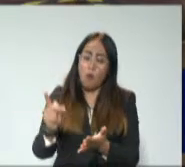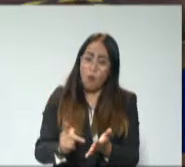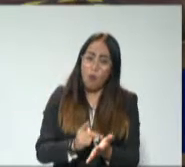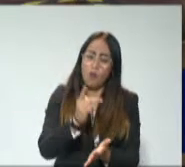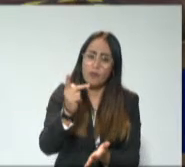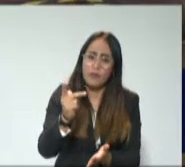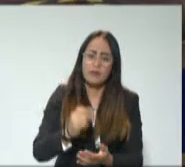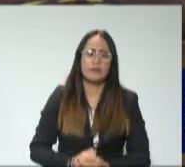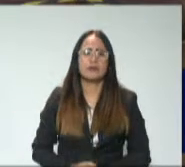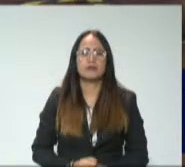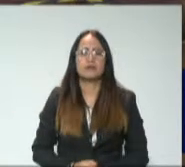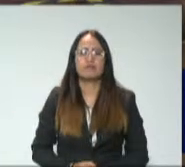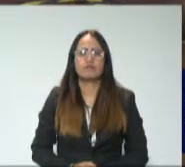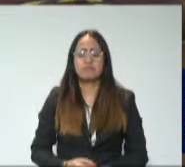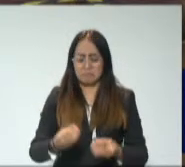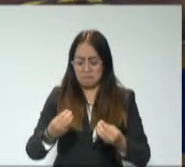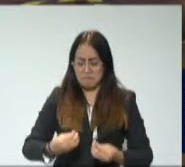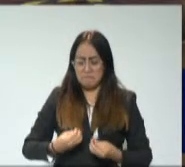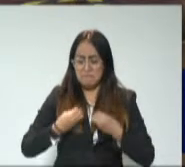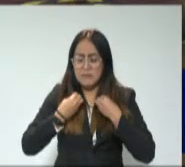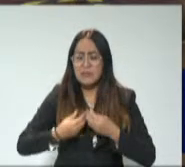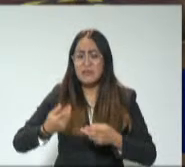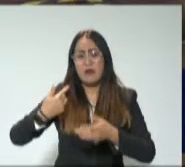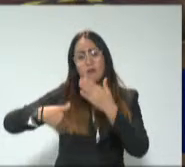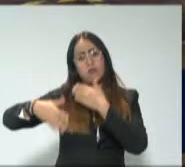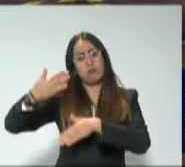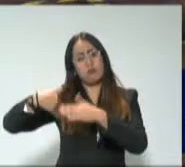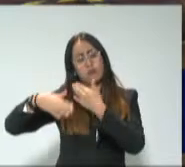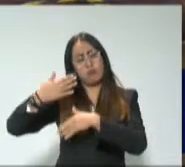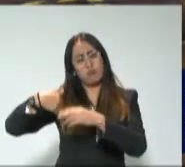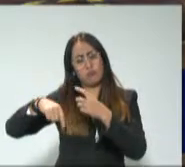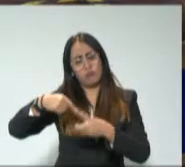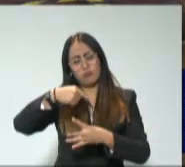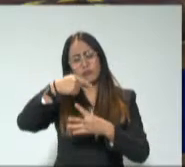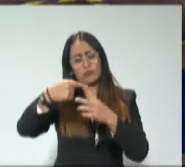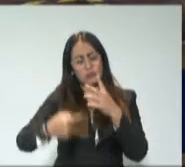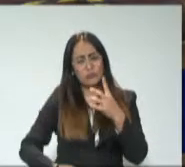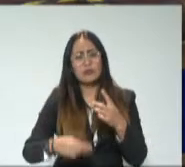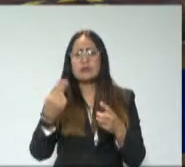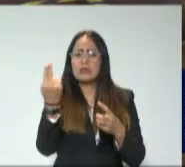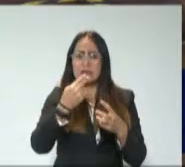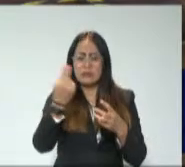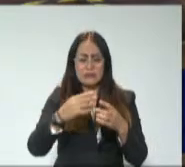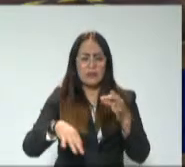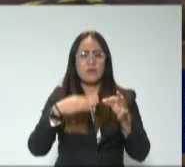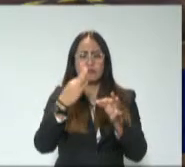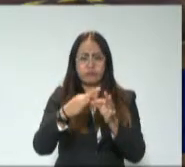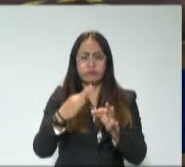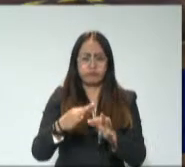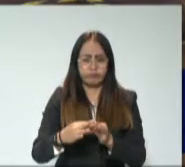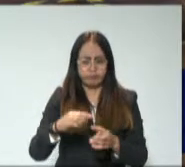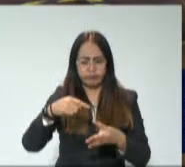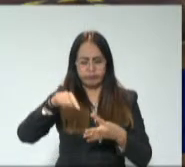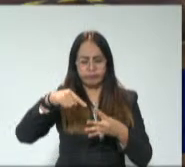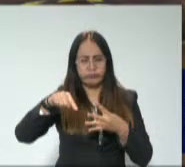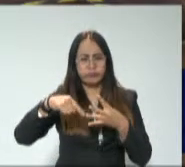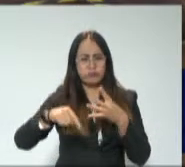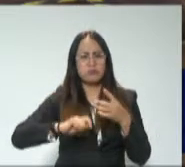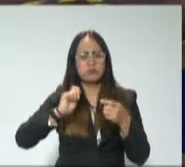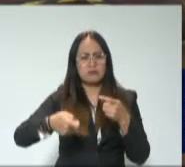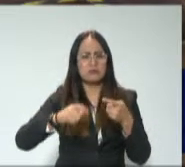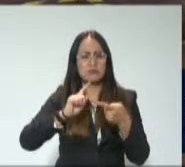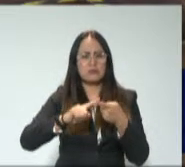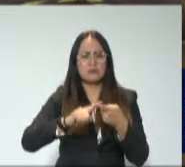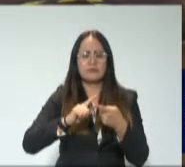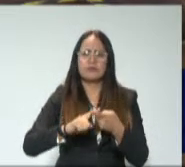a tener la vida que teníamos antes hay al menos tres indicadores que tendremos que ver con mucha atención la reducción